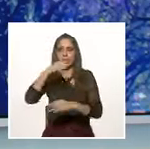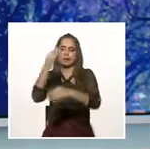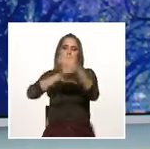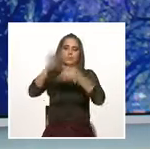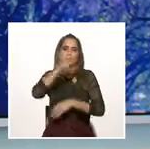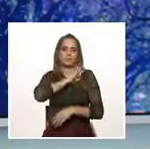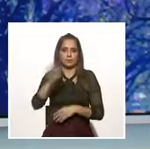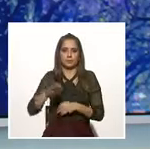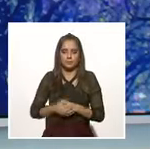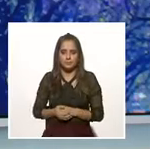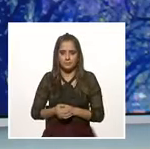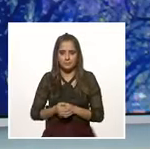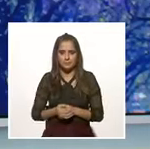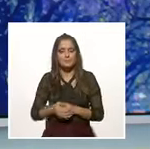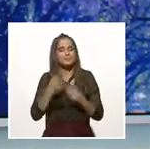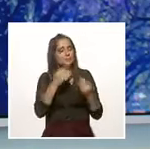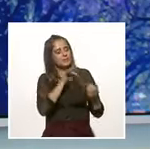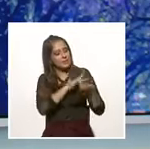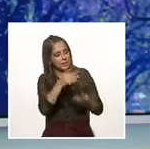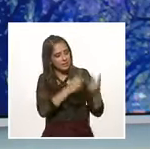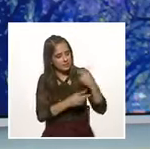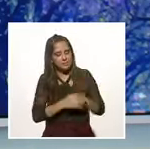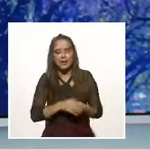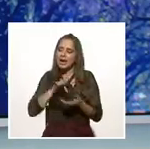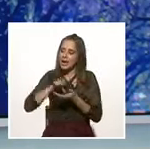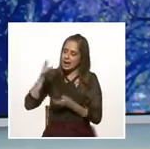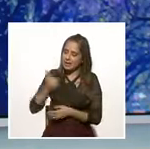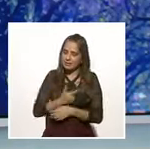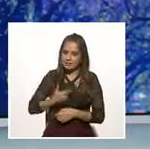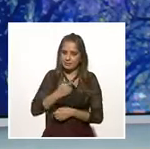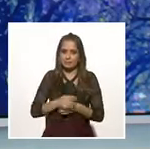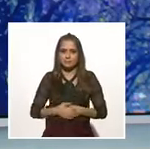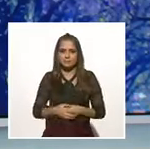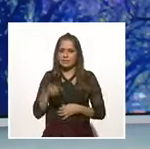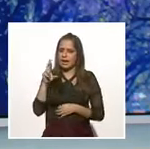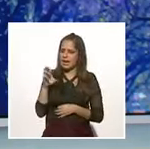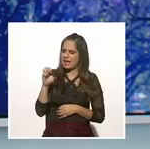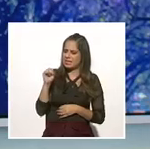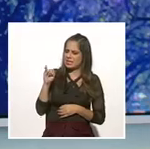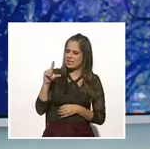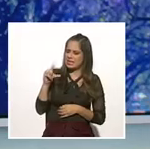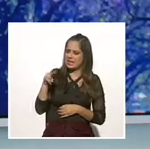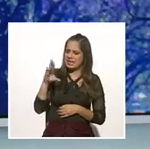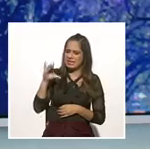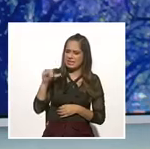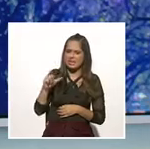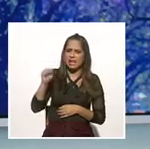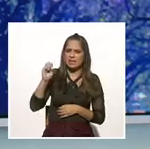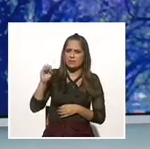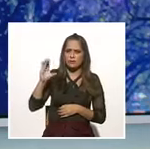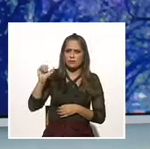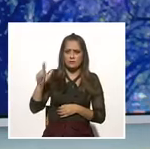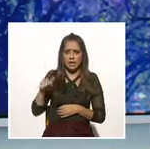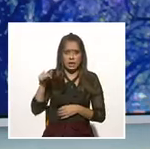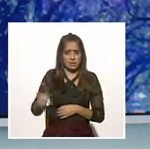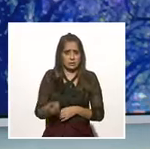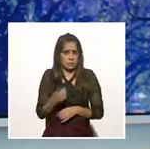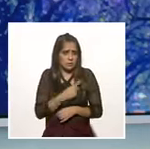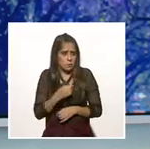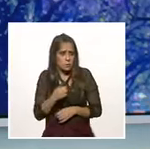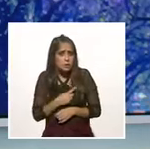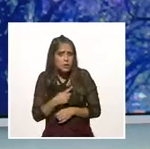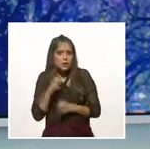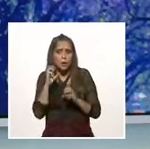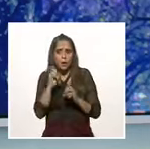mi querida Carla. Muchas gracias. Muchas gracias. Cuando hablamos de resiliencia social, ¿se da solita, nos nace